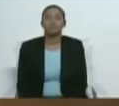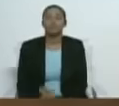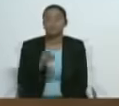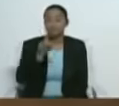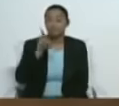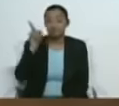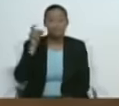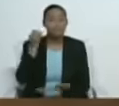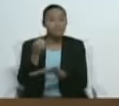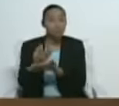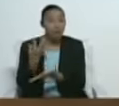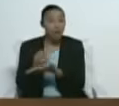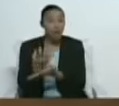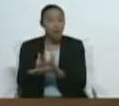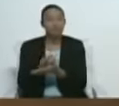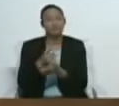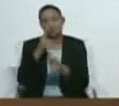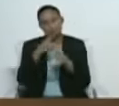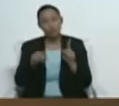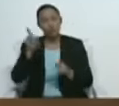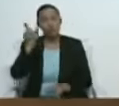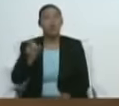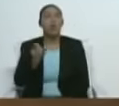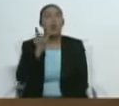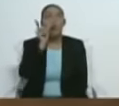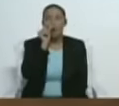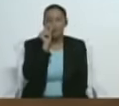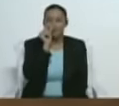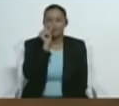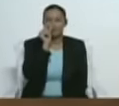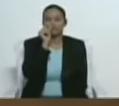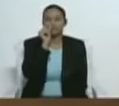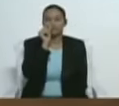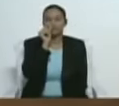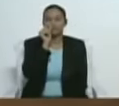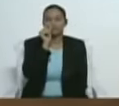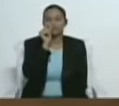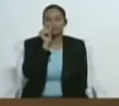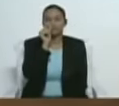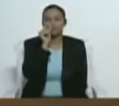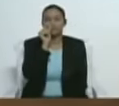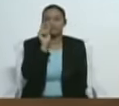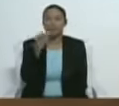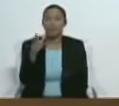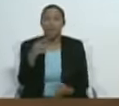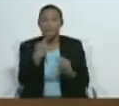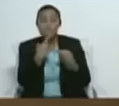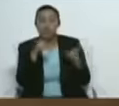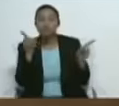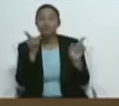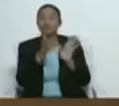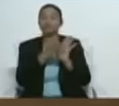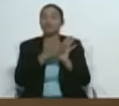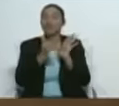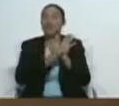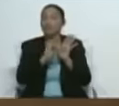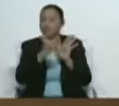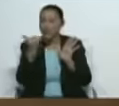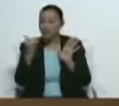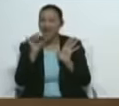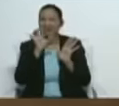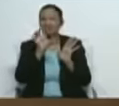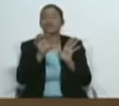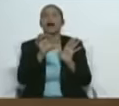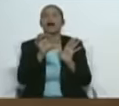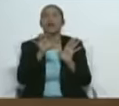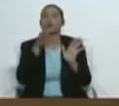sujeto al margen de la ley wilfer piña asuaje después de publicar en sus redes sociales una amenaza directa contra